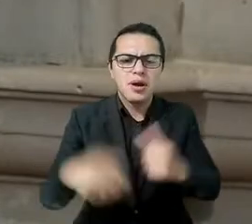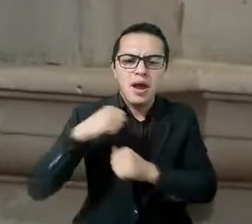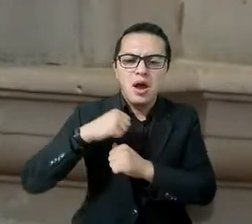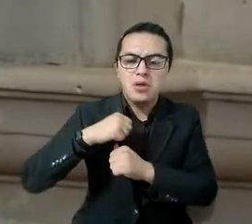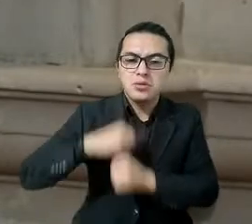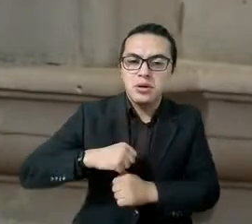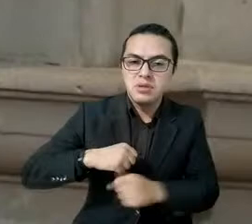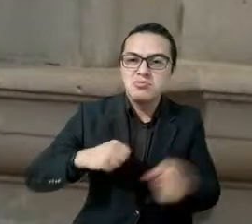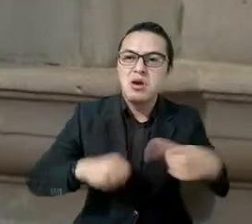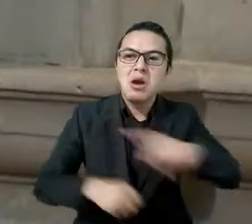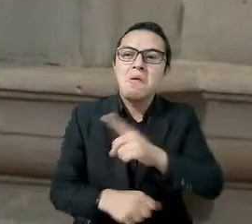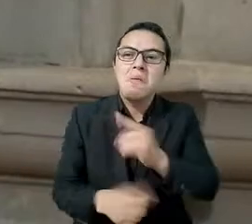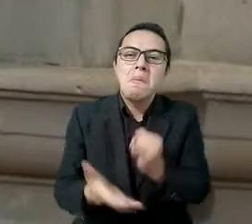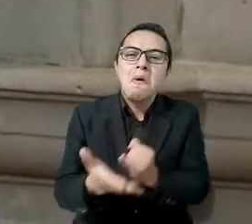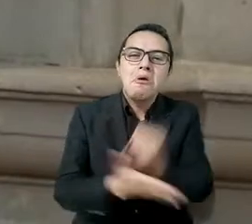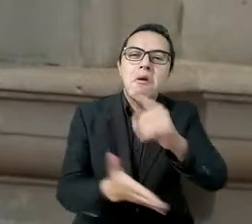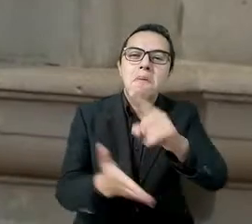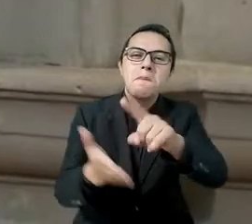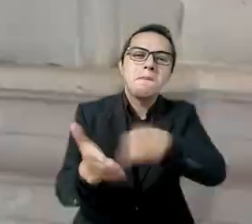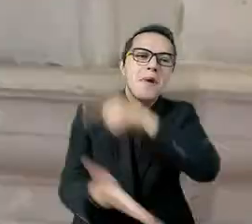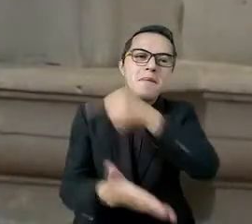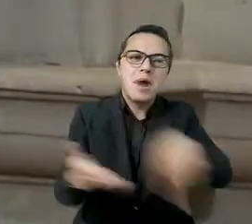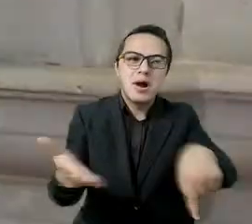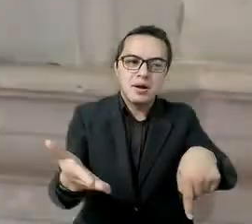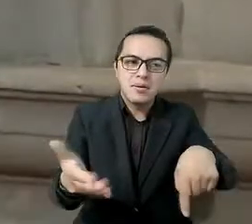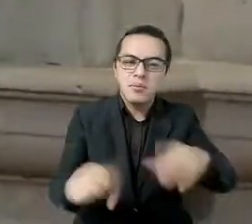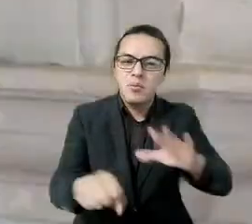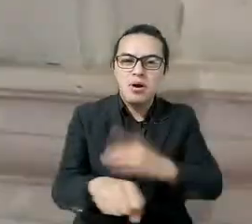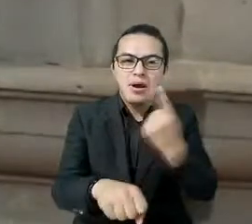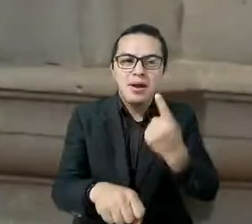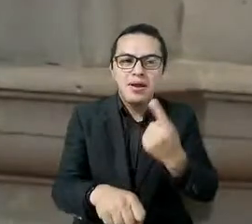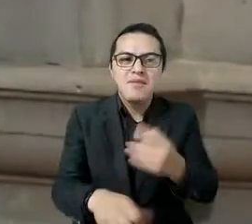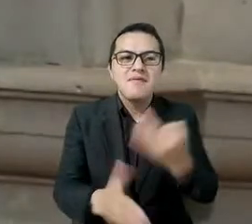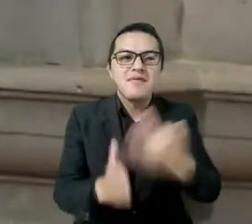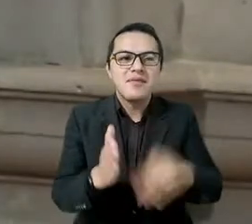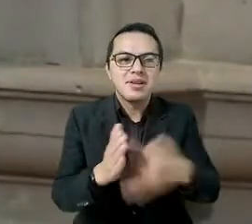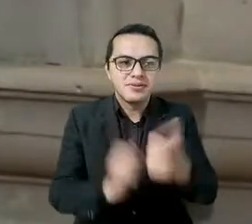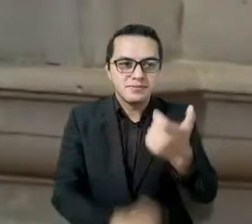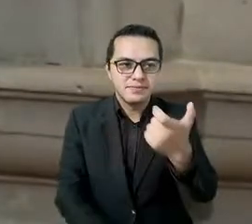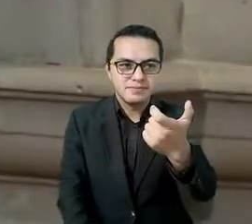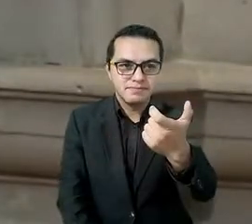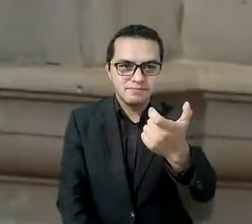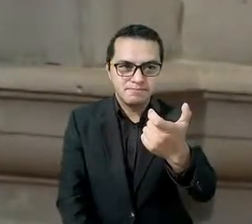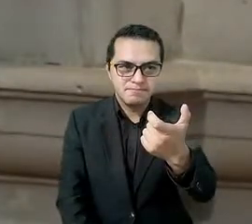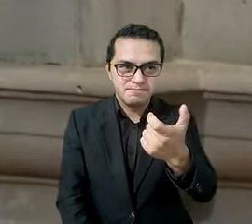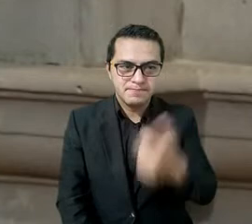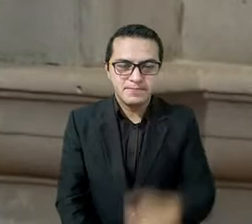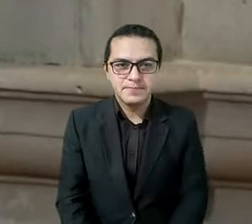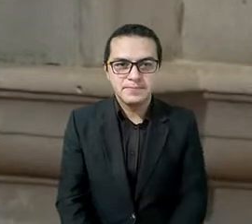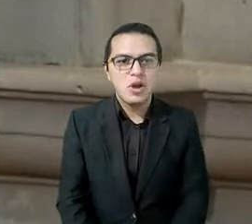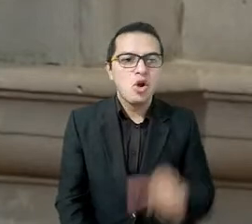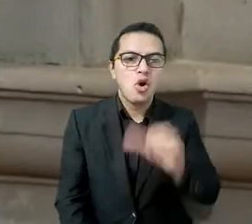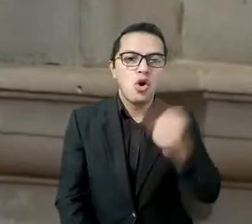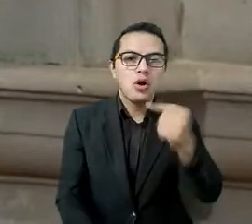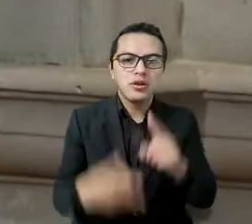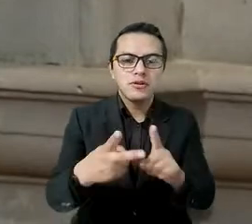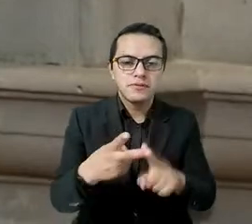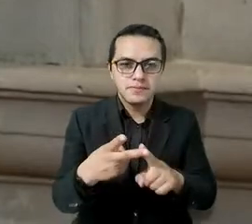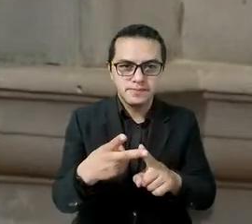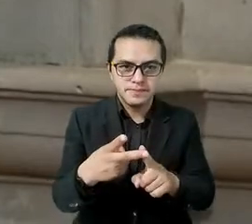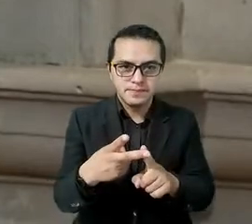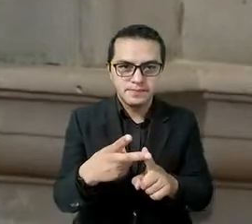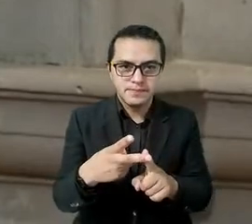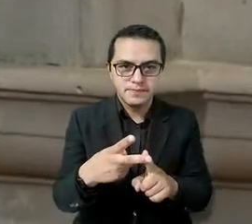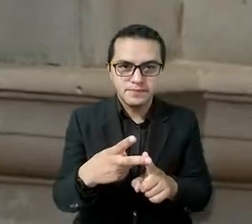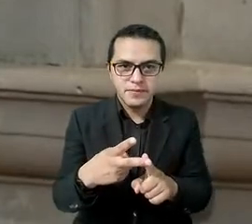o suspender las obras por falta de recursos económicos. La segunda razón fue el retraso de